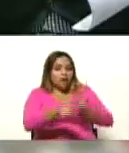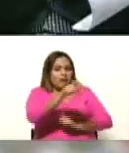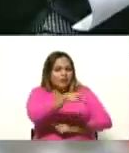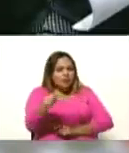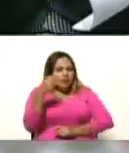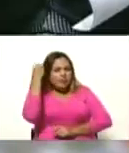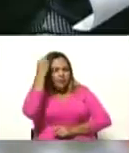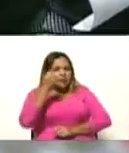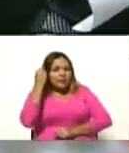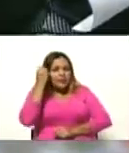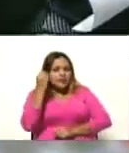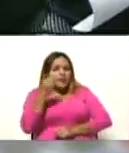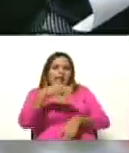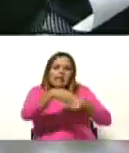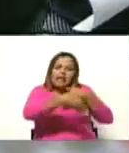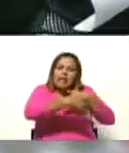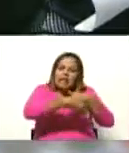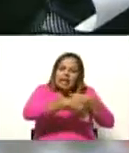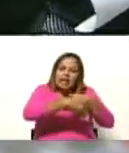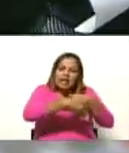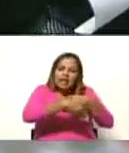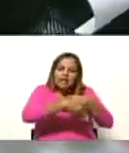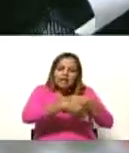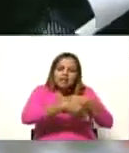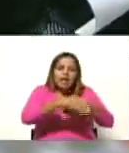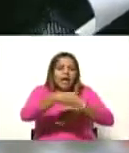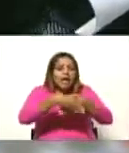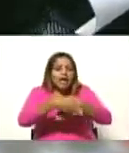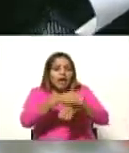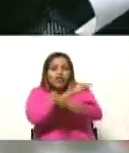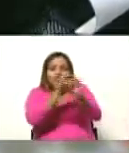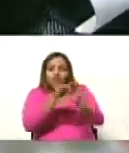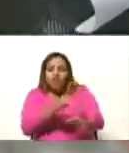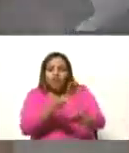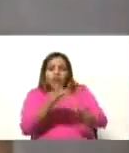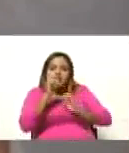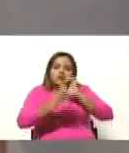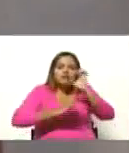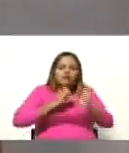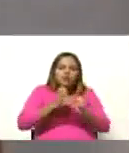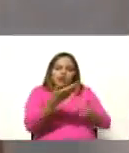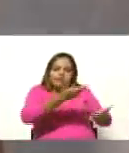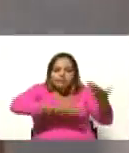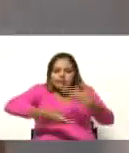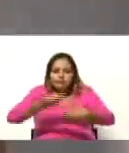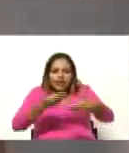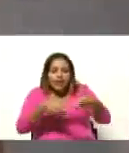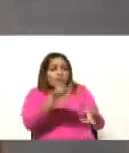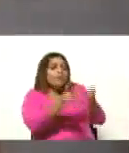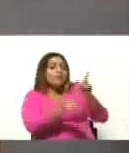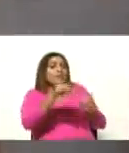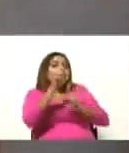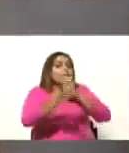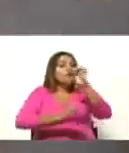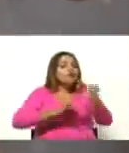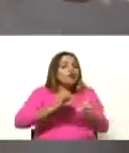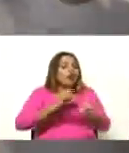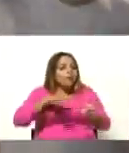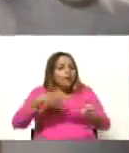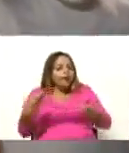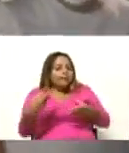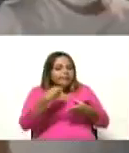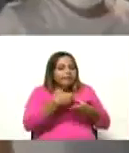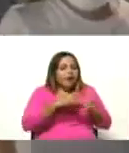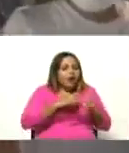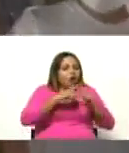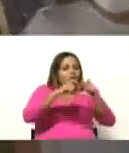piensa que las redes son vehículos de emociones. Dependiendo de las emociones, llegas al corazón de la